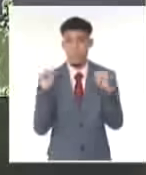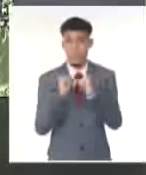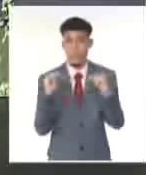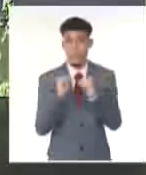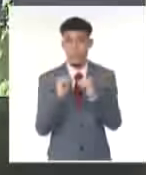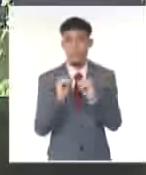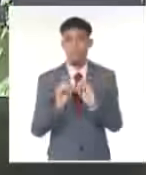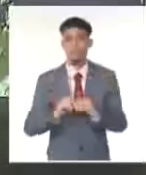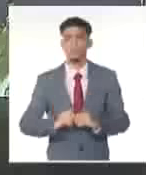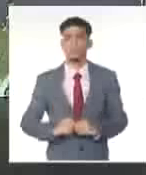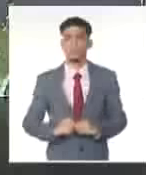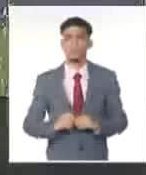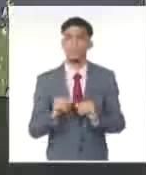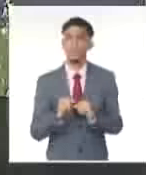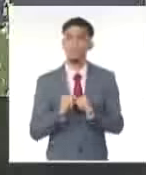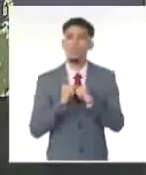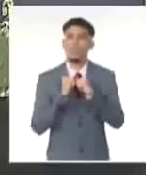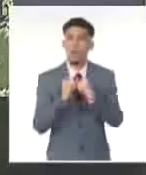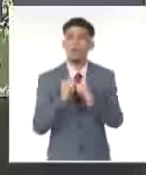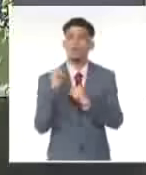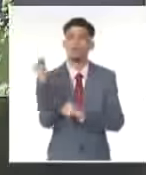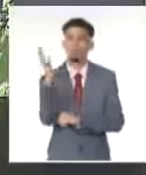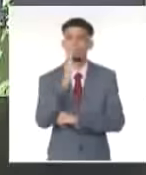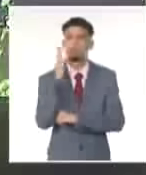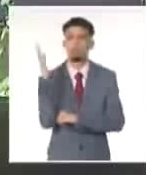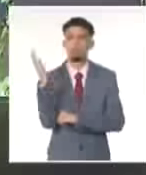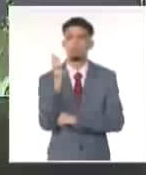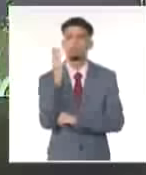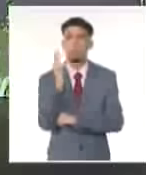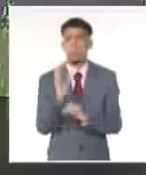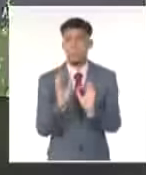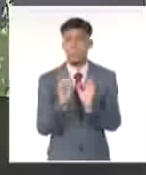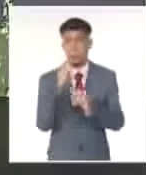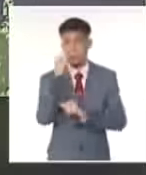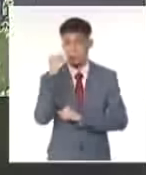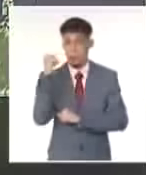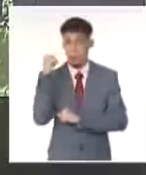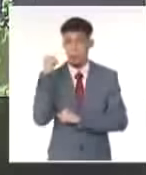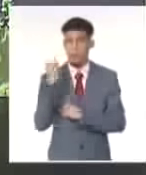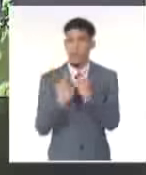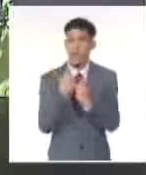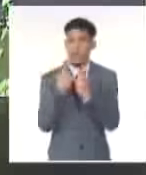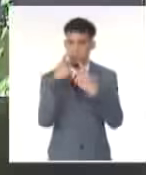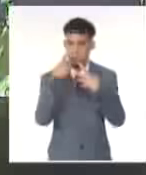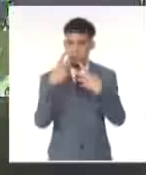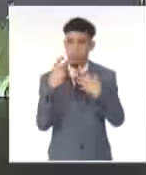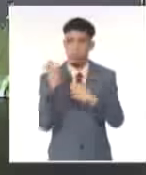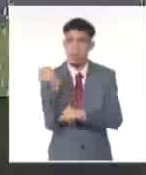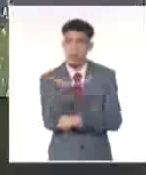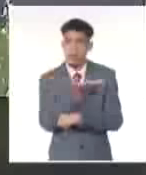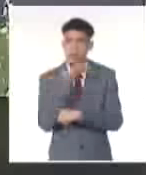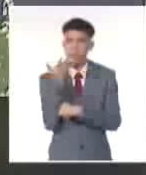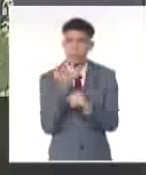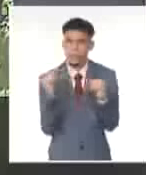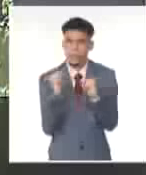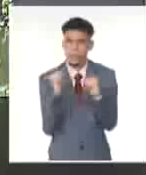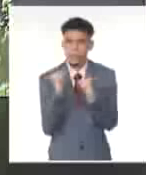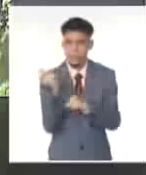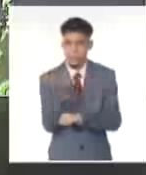usual, hay un fuerte anticiclón. Ese anticiclón, fíjense como cosa curiosa, el aire frío que